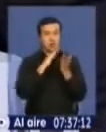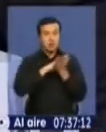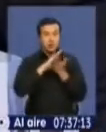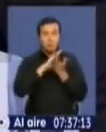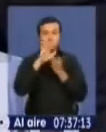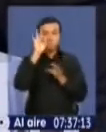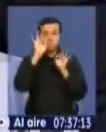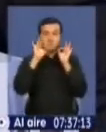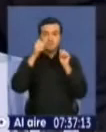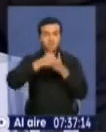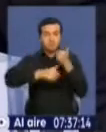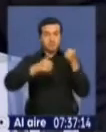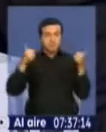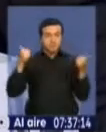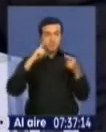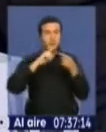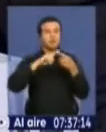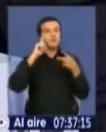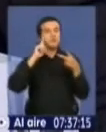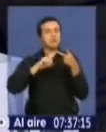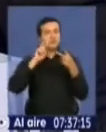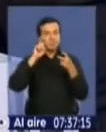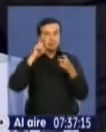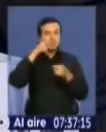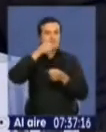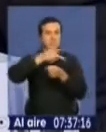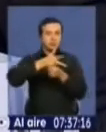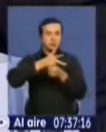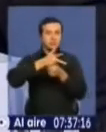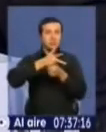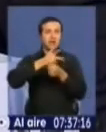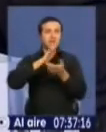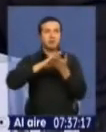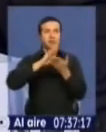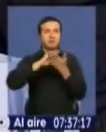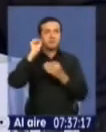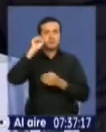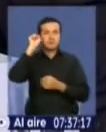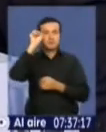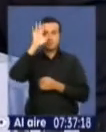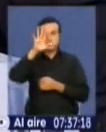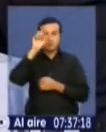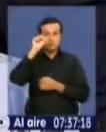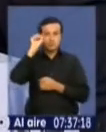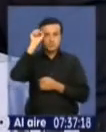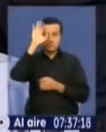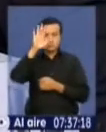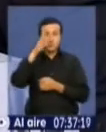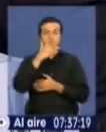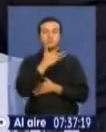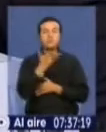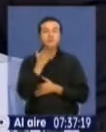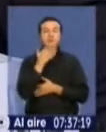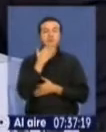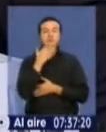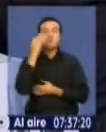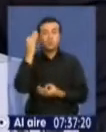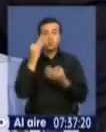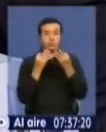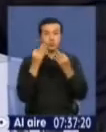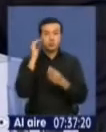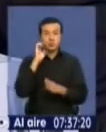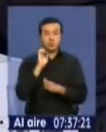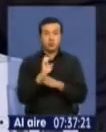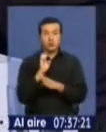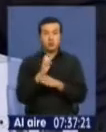designación, también viene acompañado con este video que vino del exterior en cuanto a que la justicia